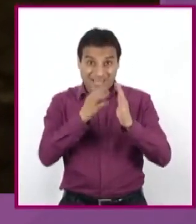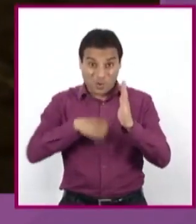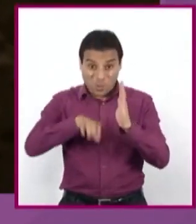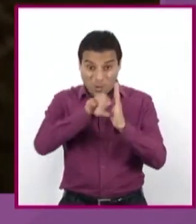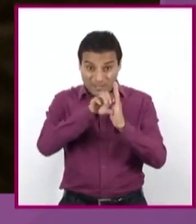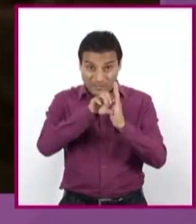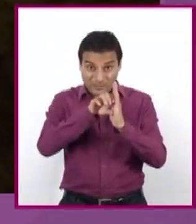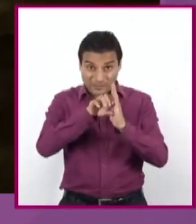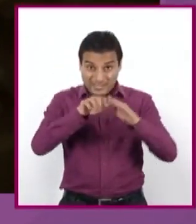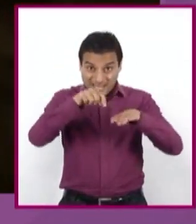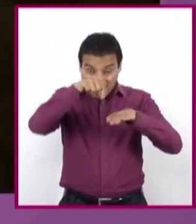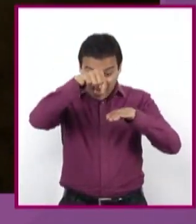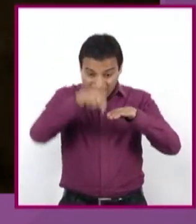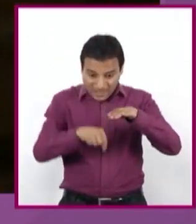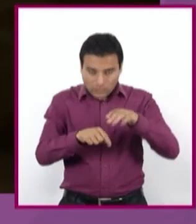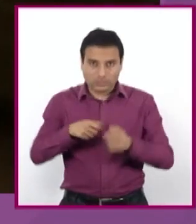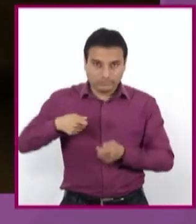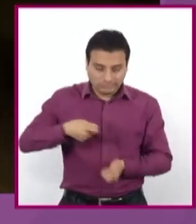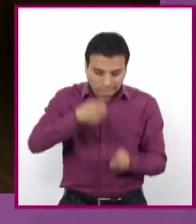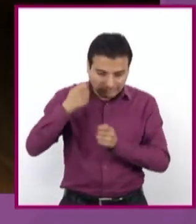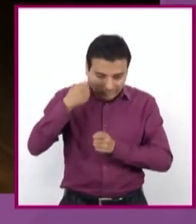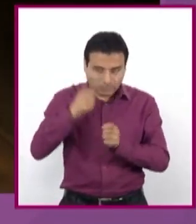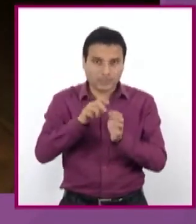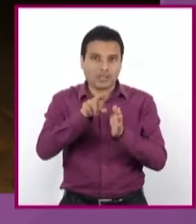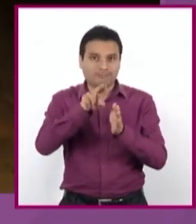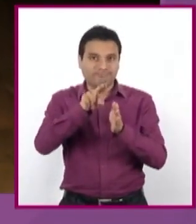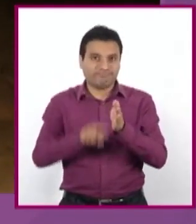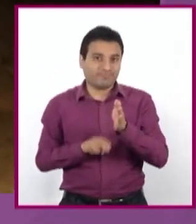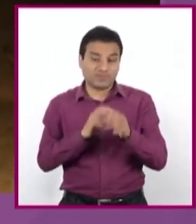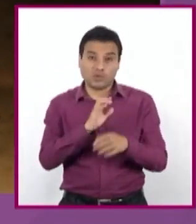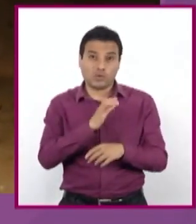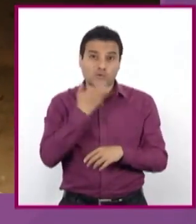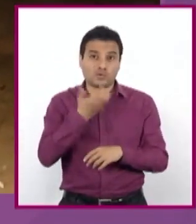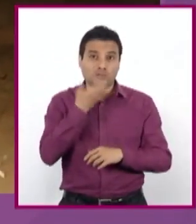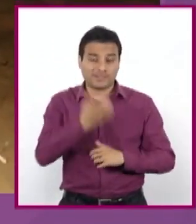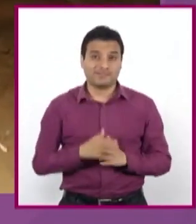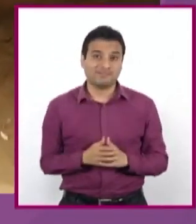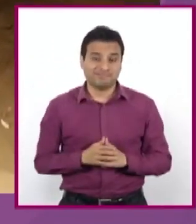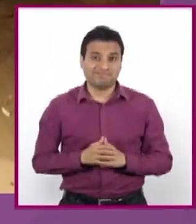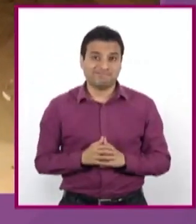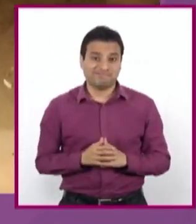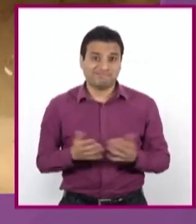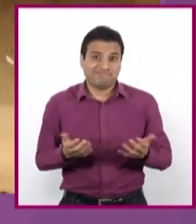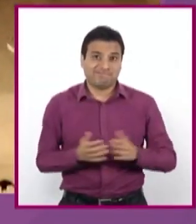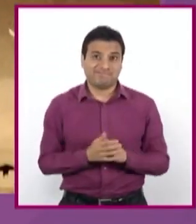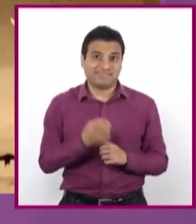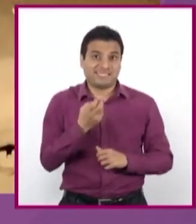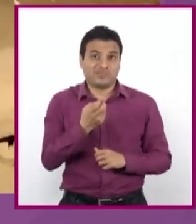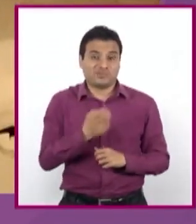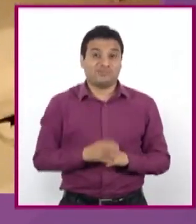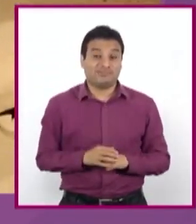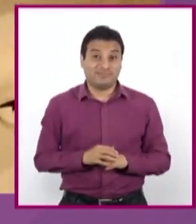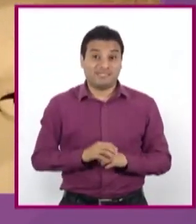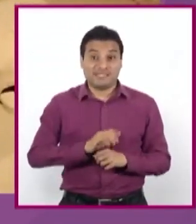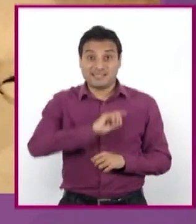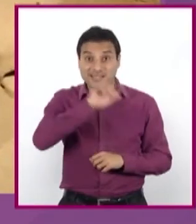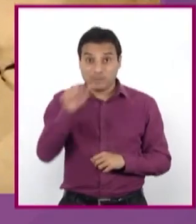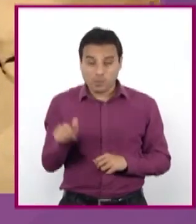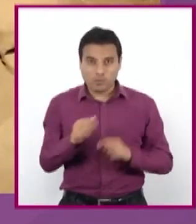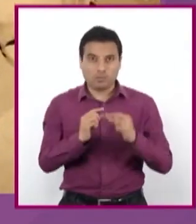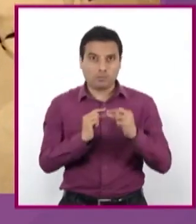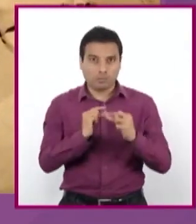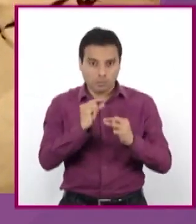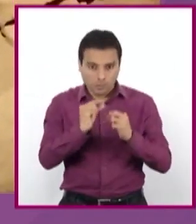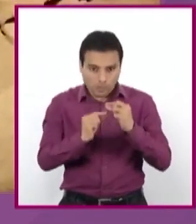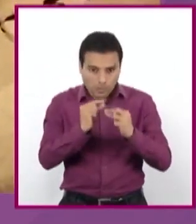que compartía la familia. Desde este periodo se perciben algunos elementos culturales que más tarde serán parte